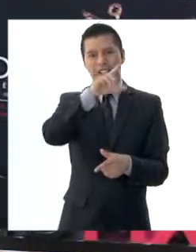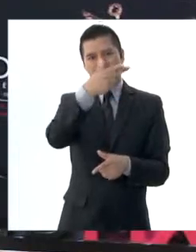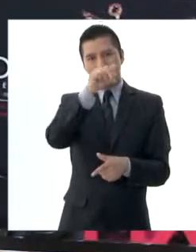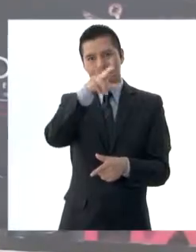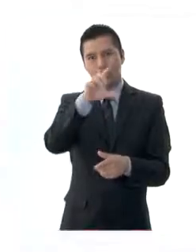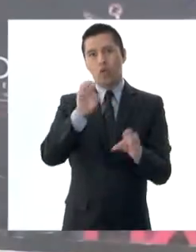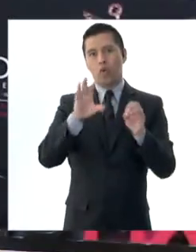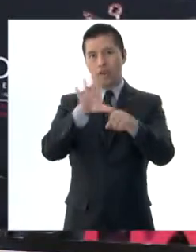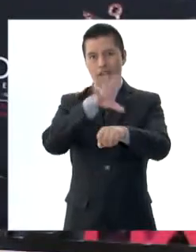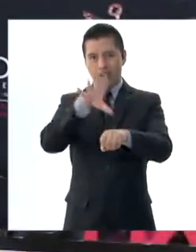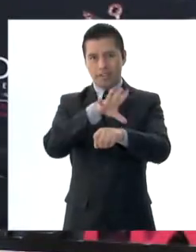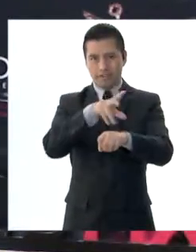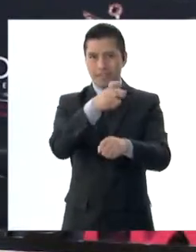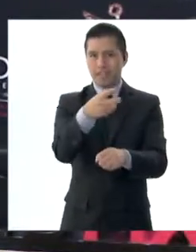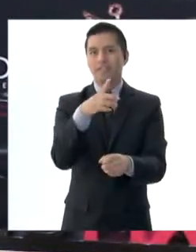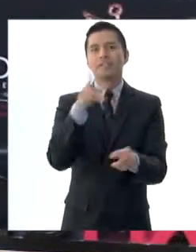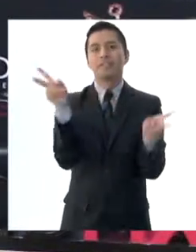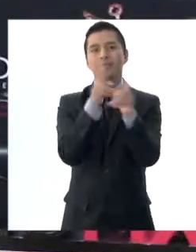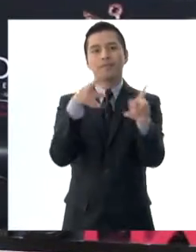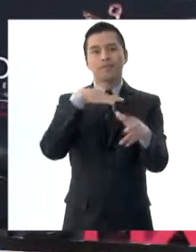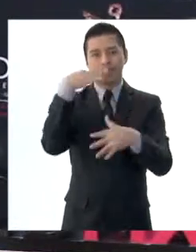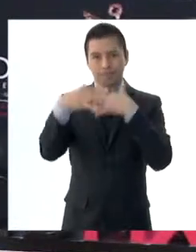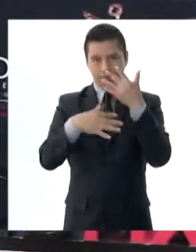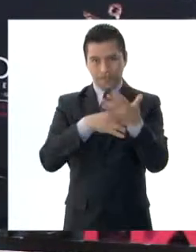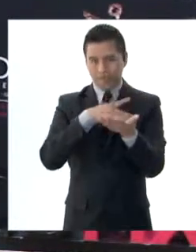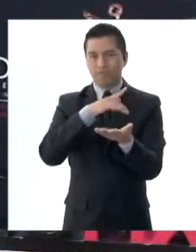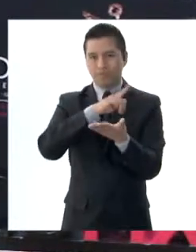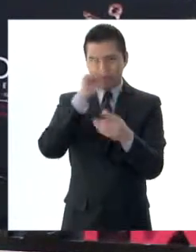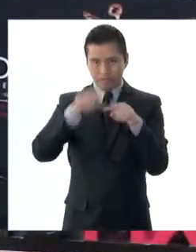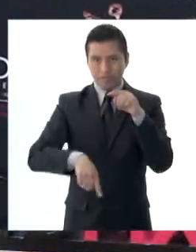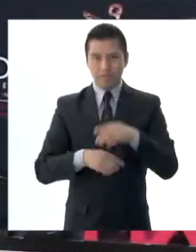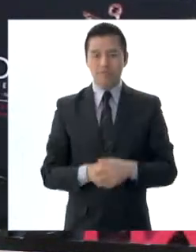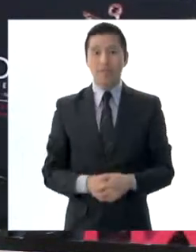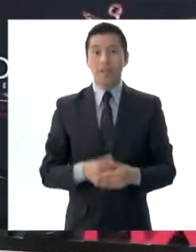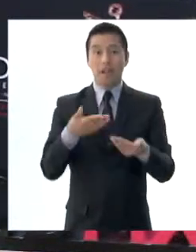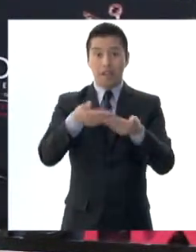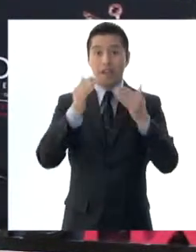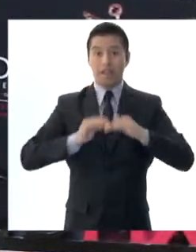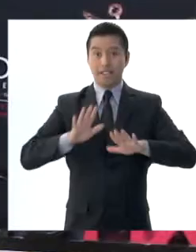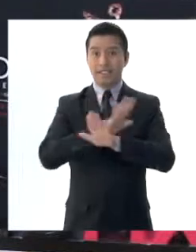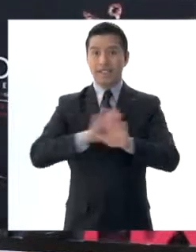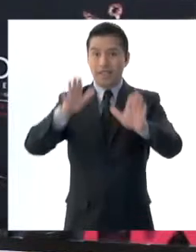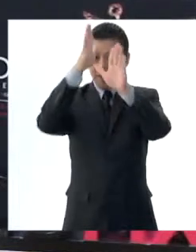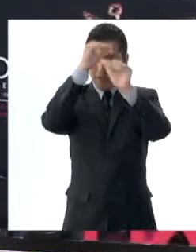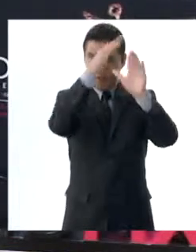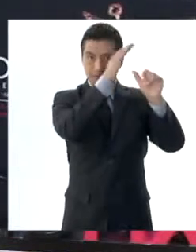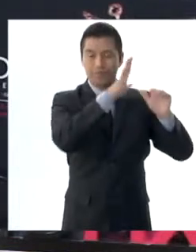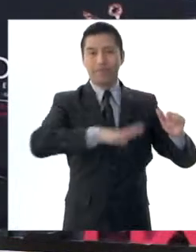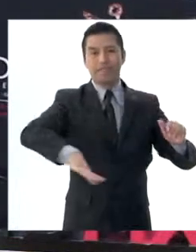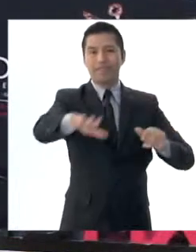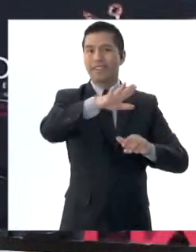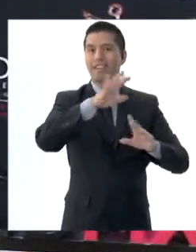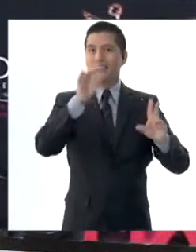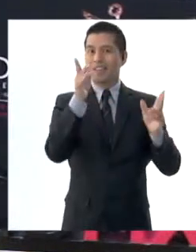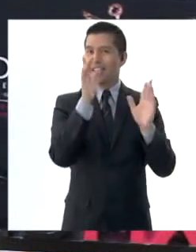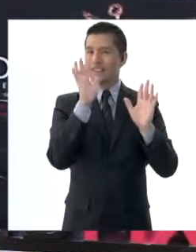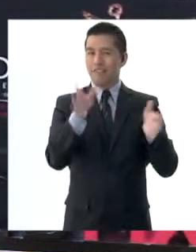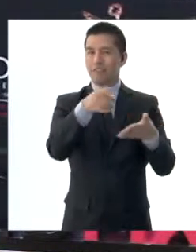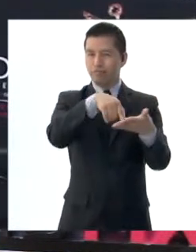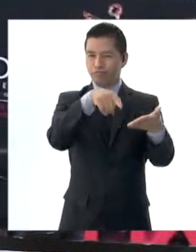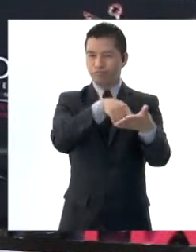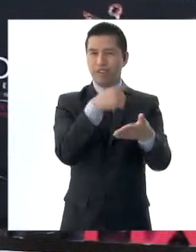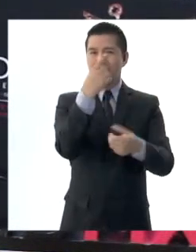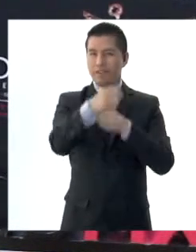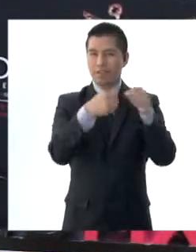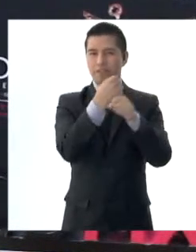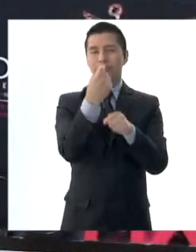vehículos eléctricos. Esto ya empezó, las concesiones que están venciendo en su vigencia en este